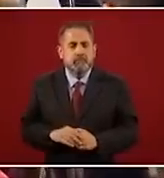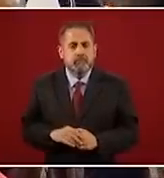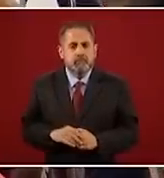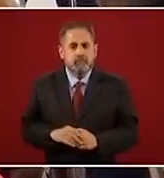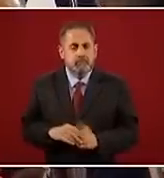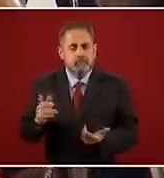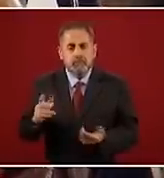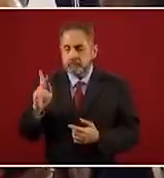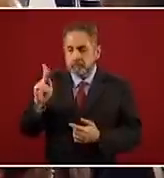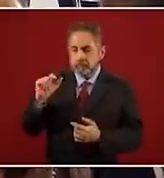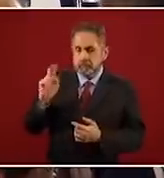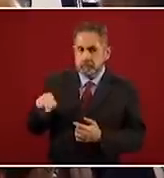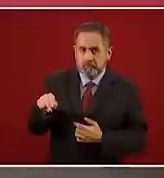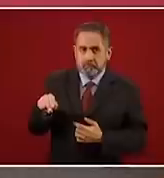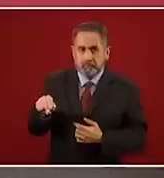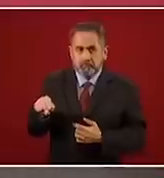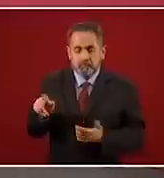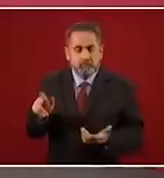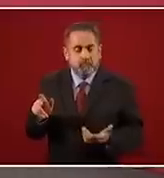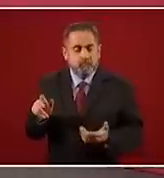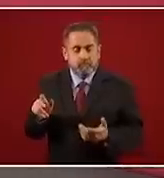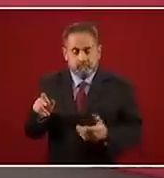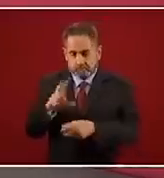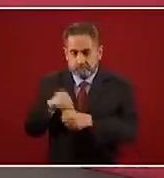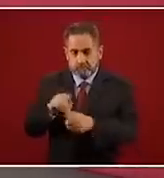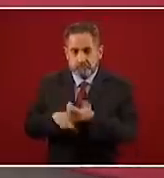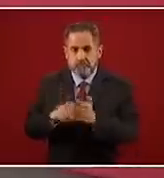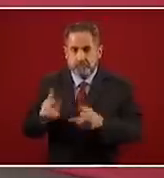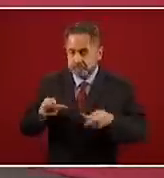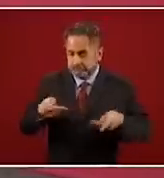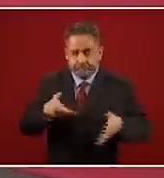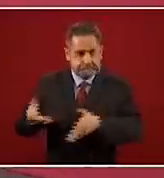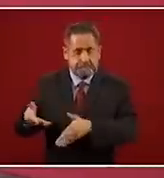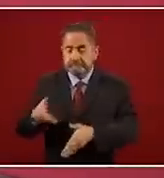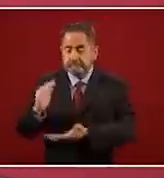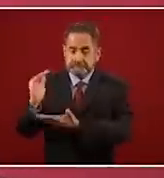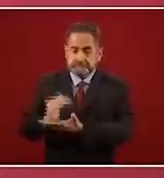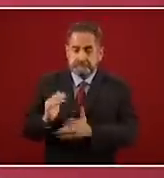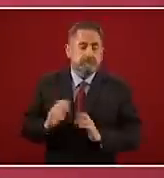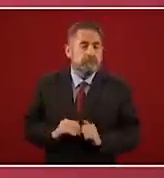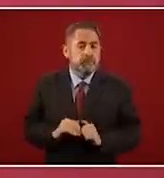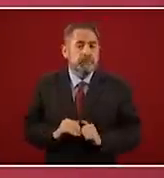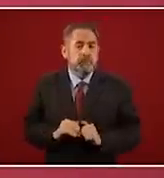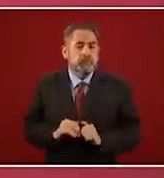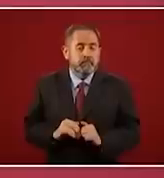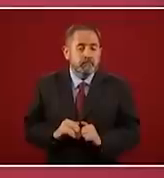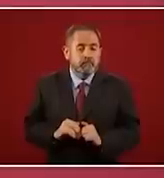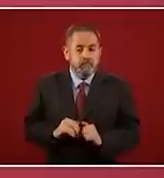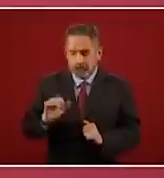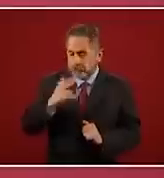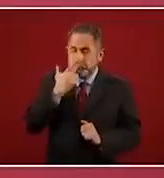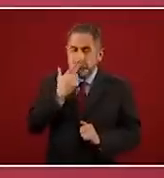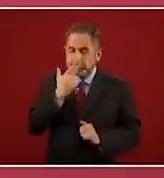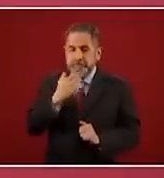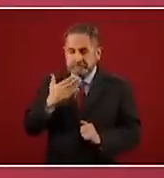Con el plan integral que se está llevando a cabo. O sea, ha